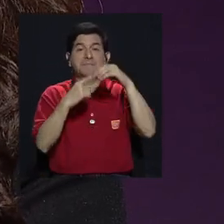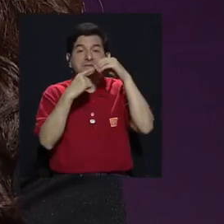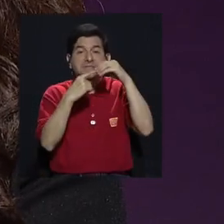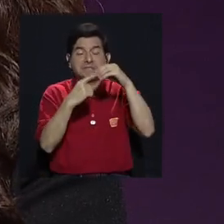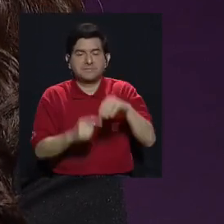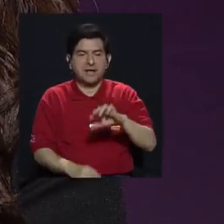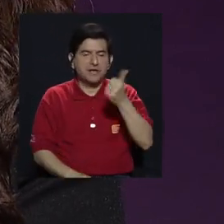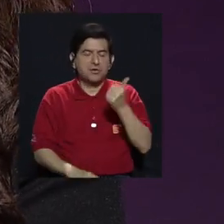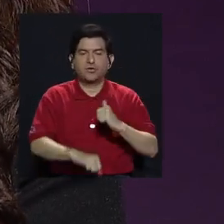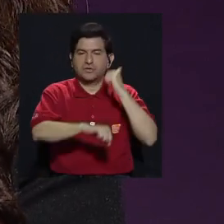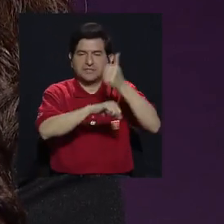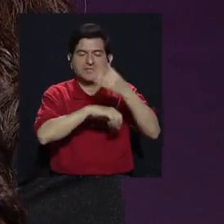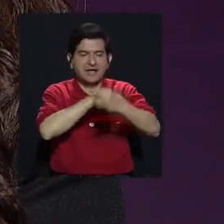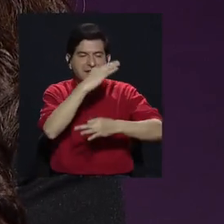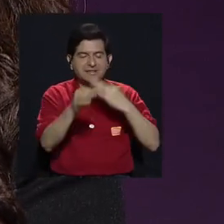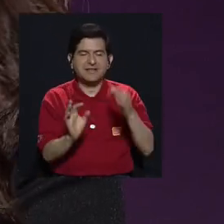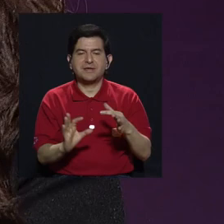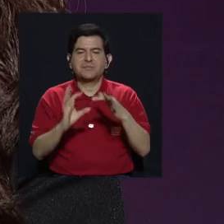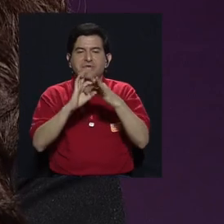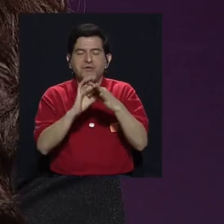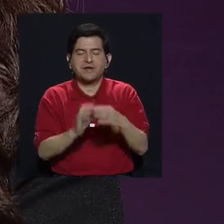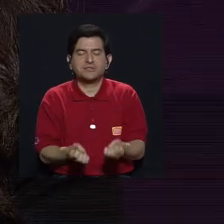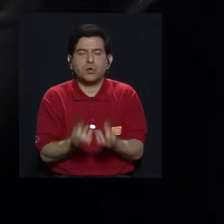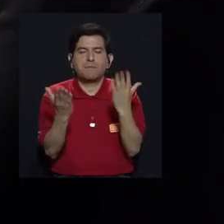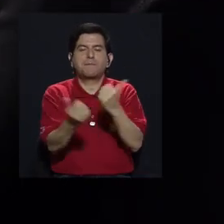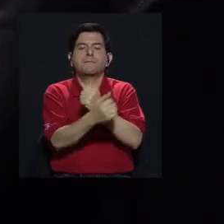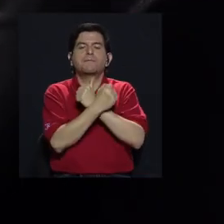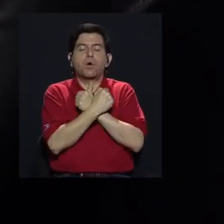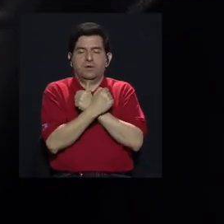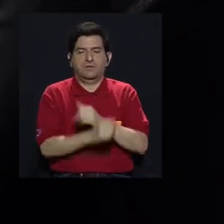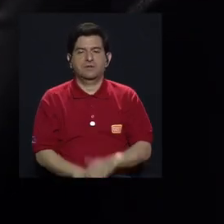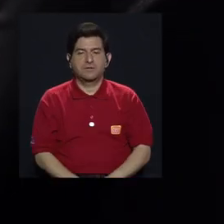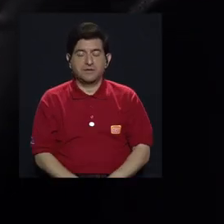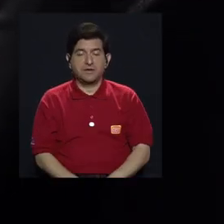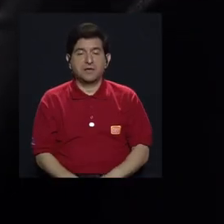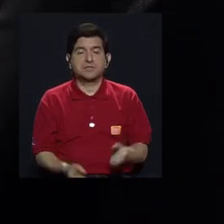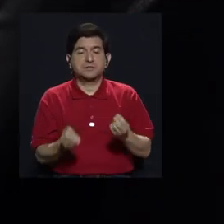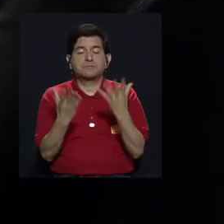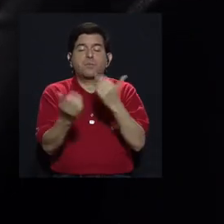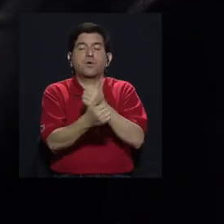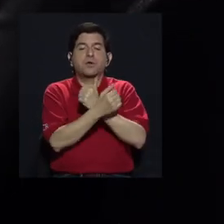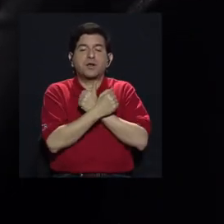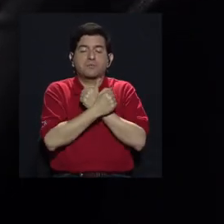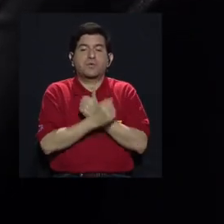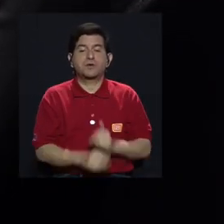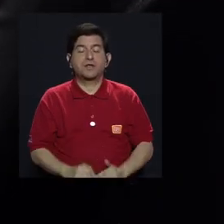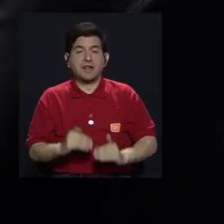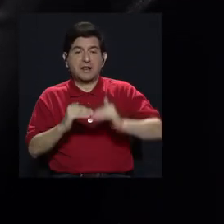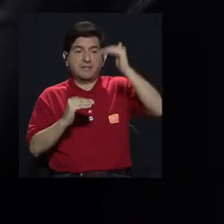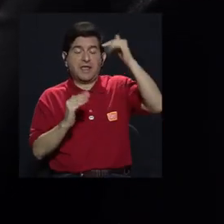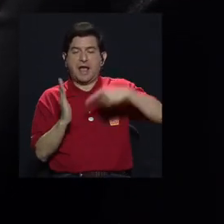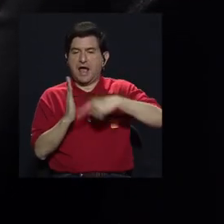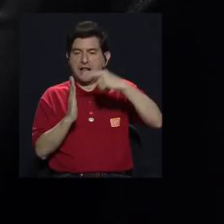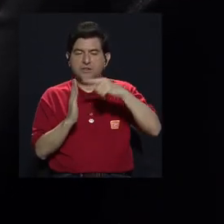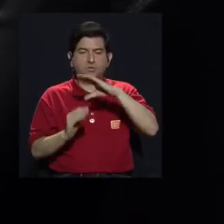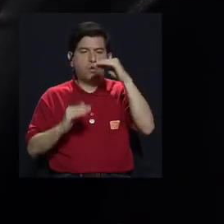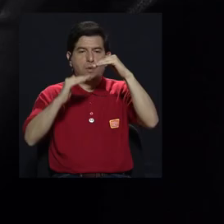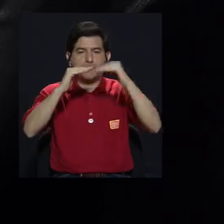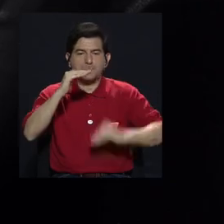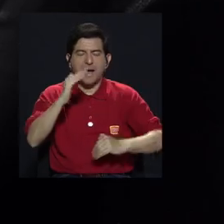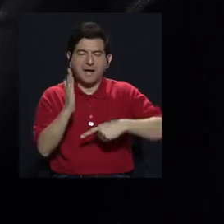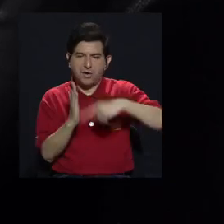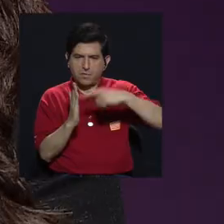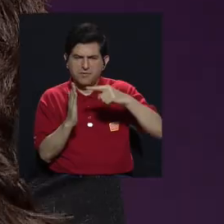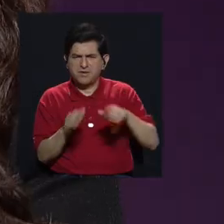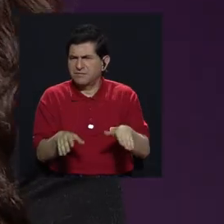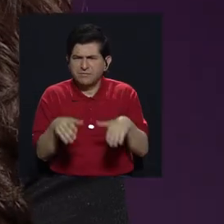otra cosa es establecer qué tipo de relación poliamorosa es, porque existen los poliamorosos de alto perfil y los poliamorosos de bajo